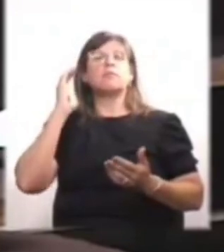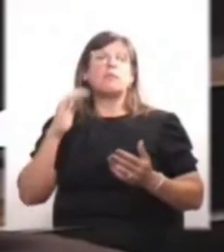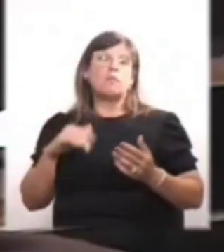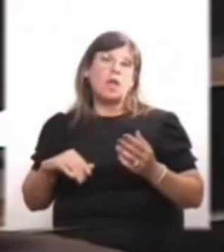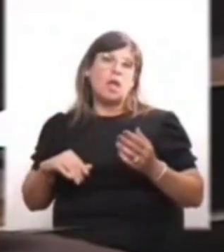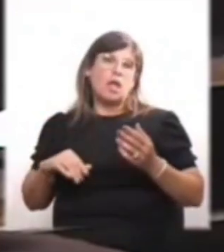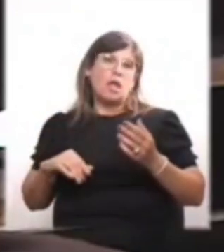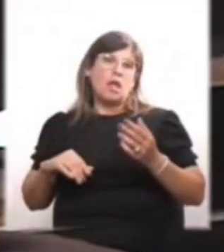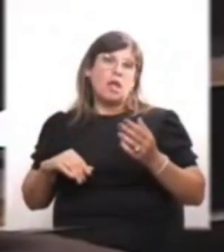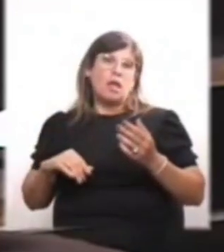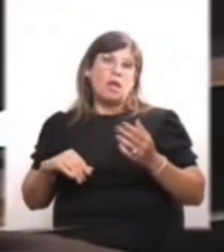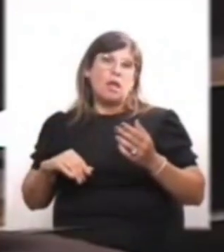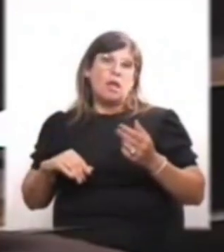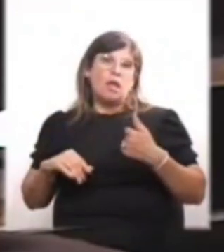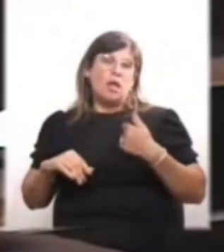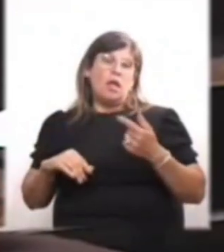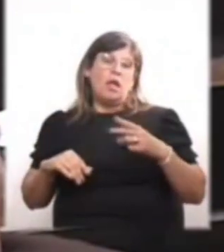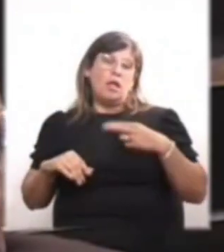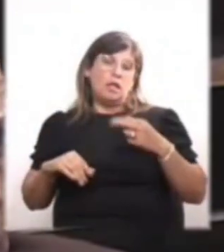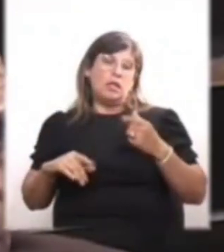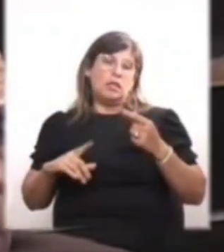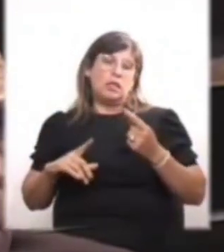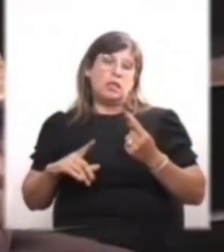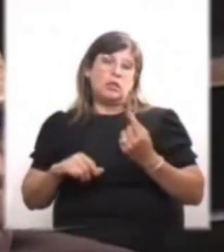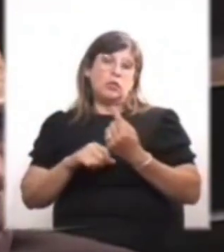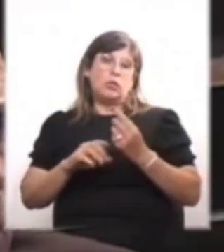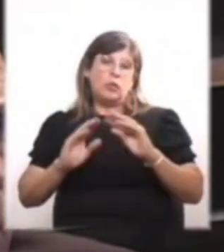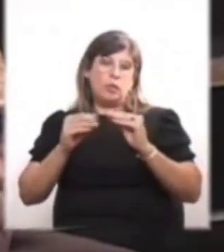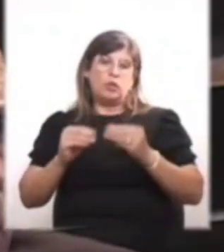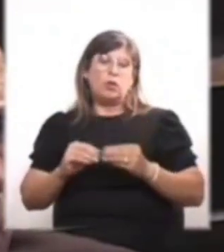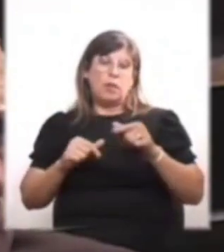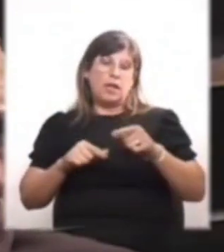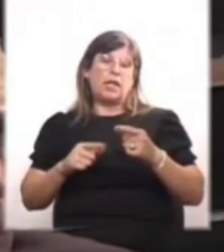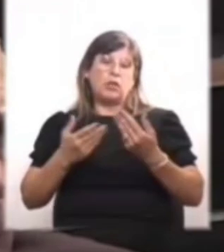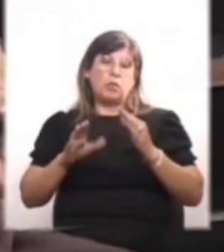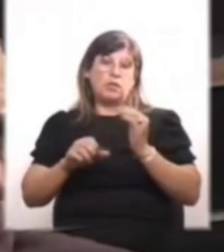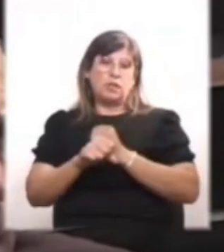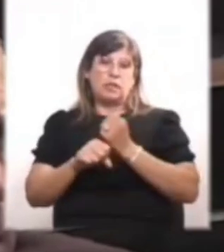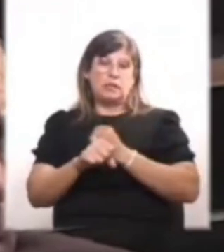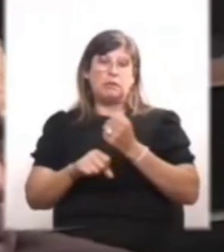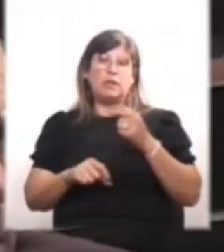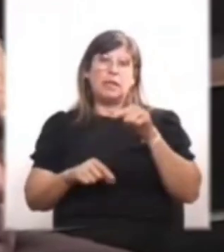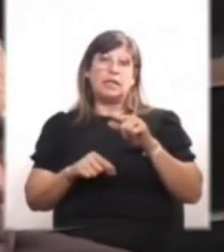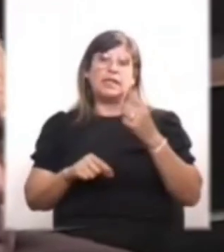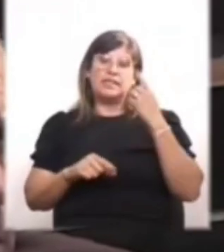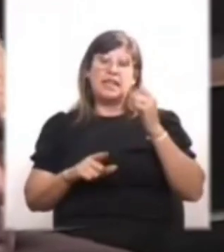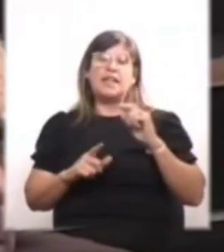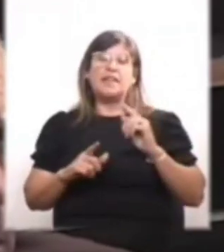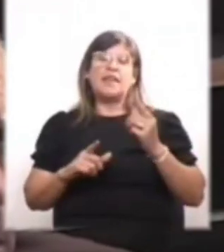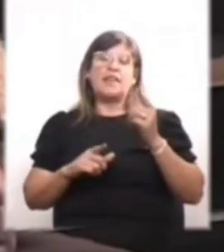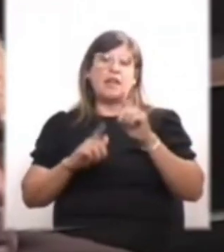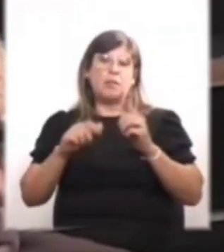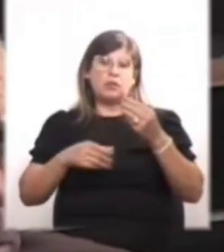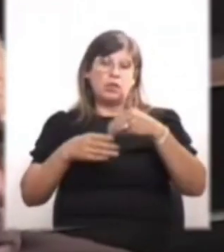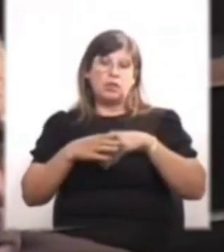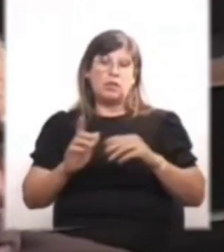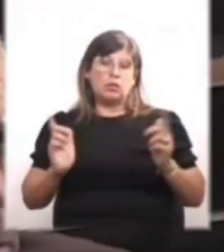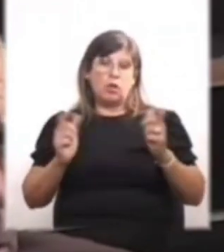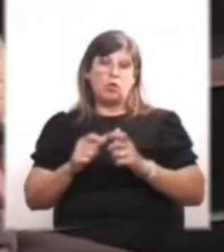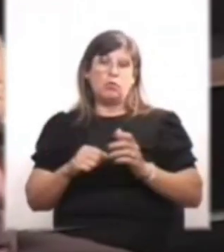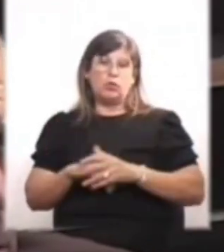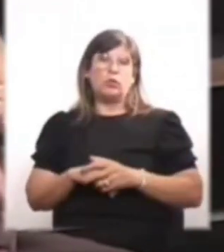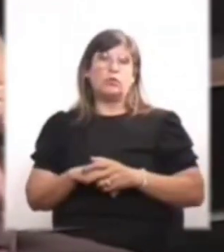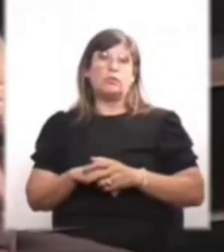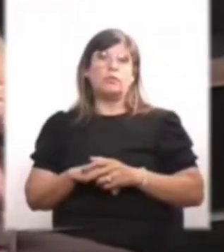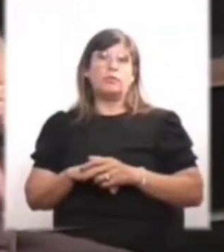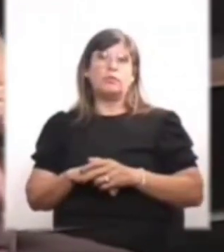enriquecer su primer presupuesto para que esto se pusiera en funcionamiento. Esa es la idea de los integrantes de la comisión, independientemente de lo